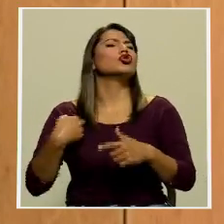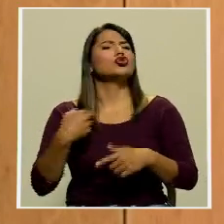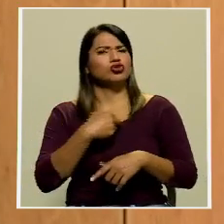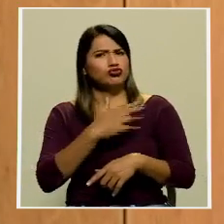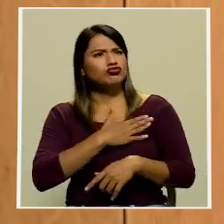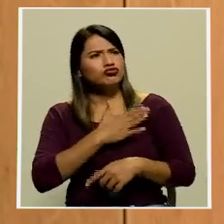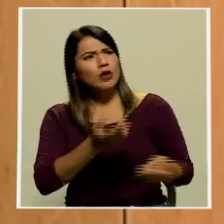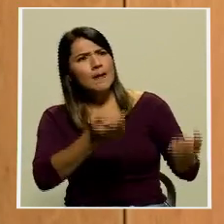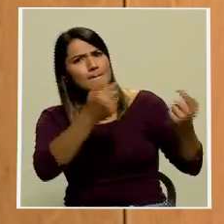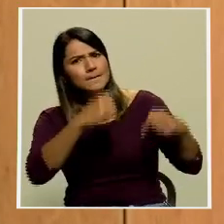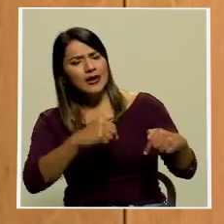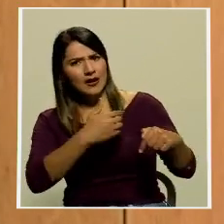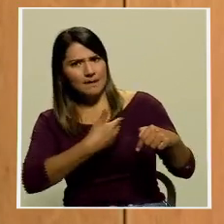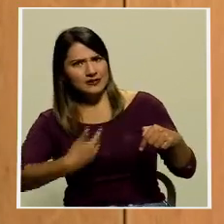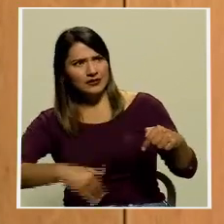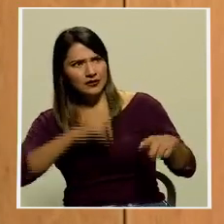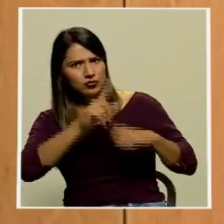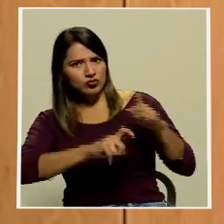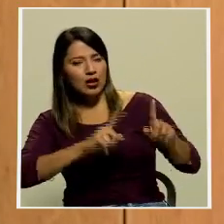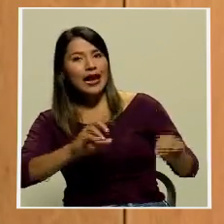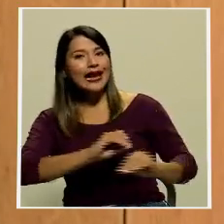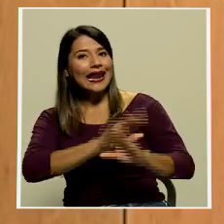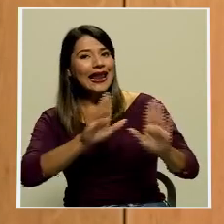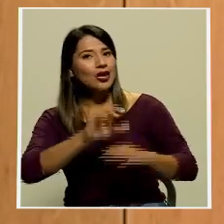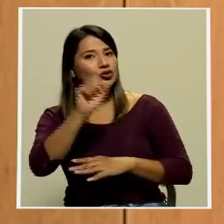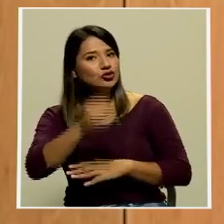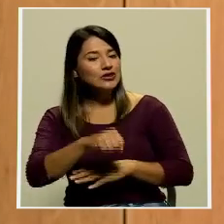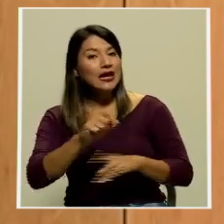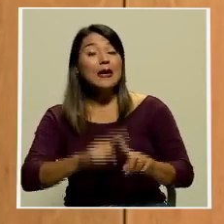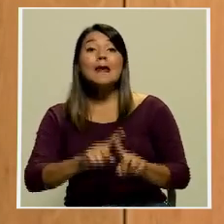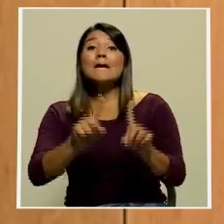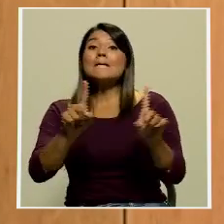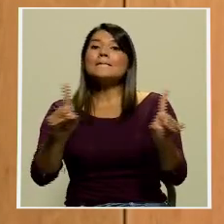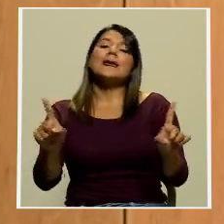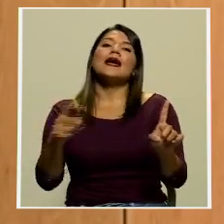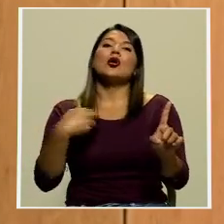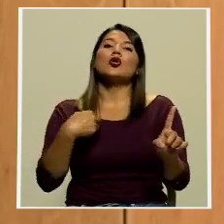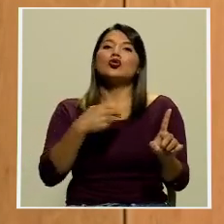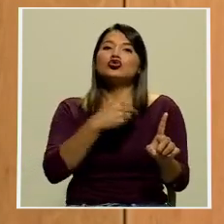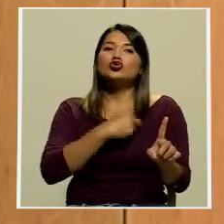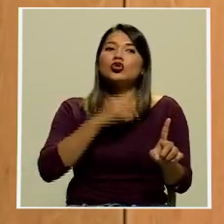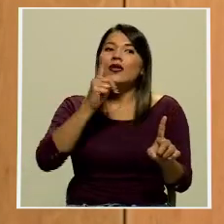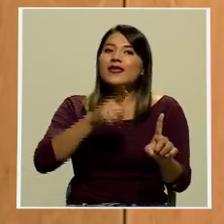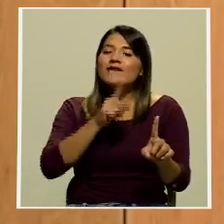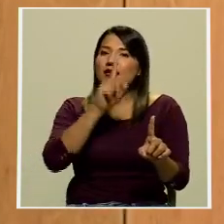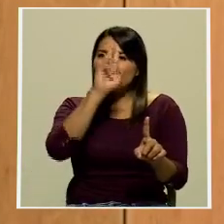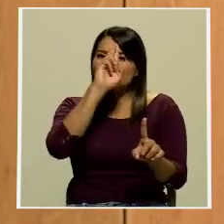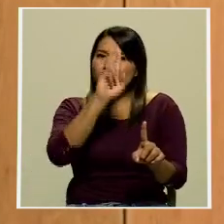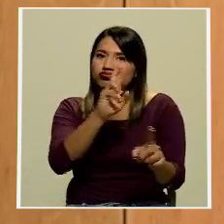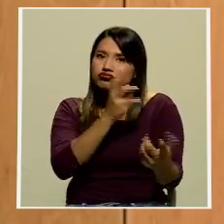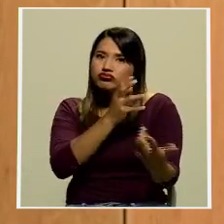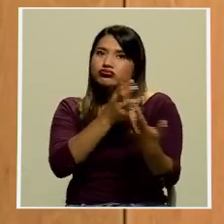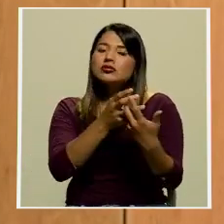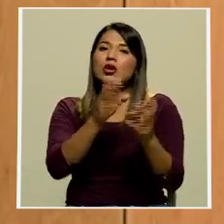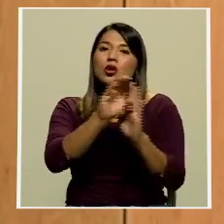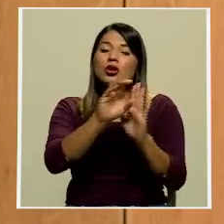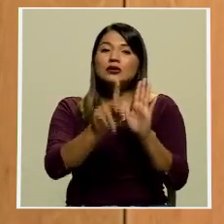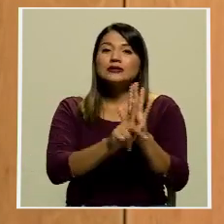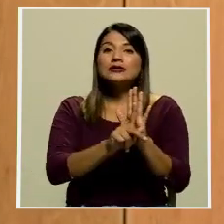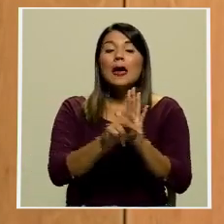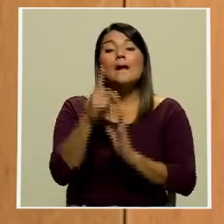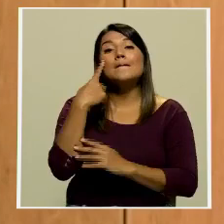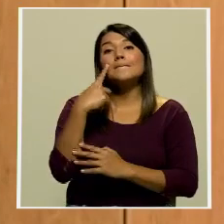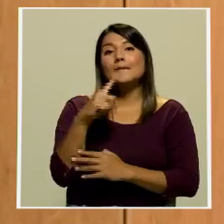audiencia de la comisión, por supuesto que la hay. El tema es no exceder el rango constitucional que nos han establecido